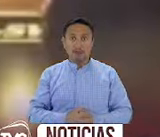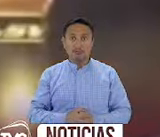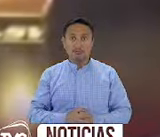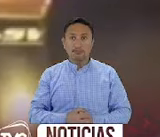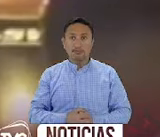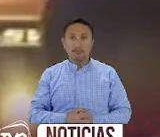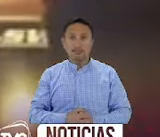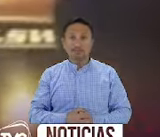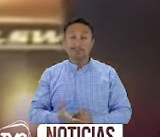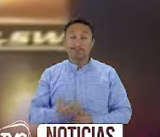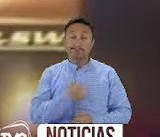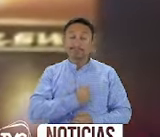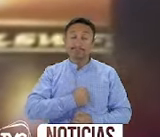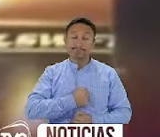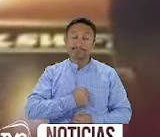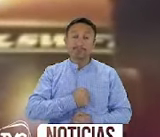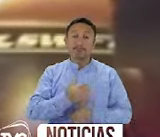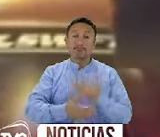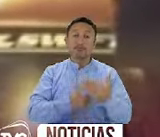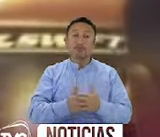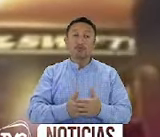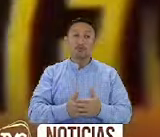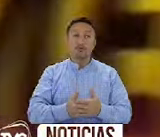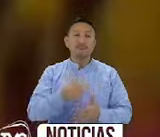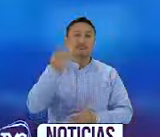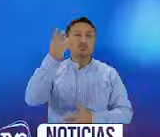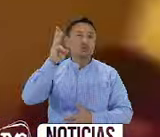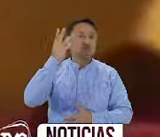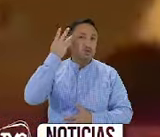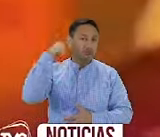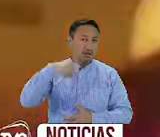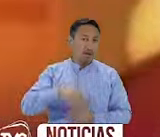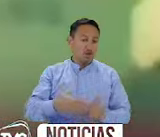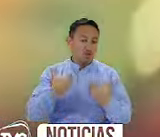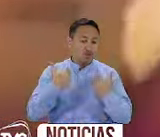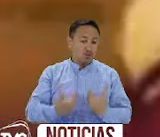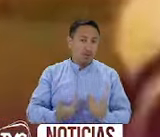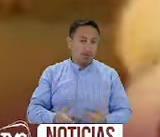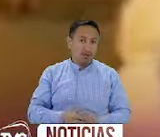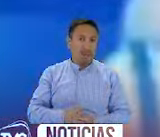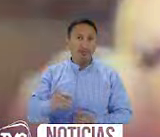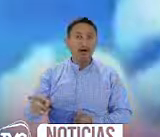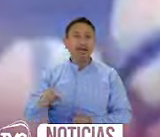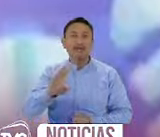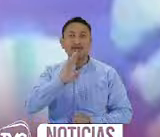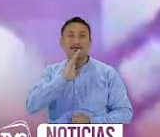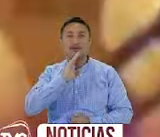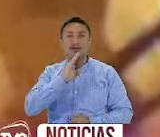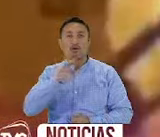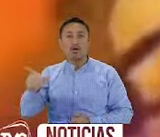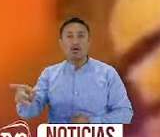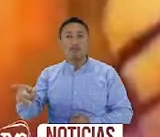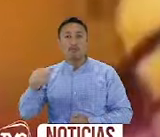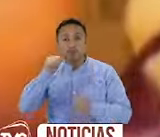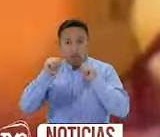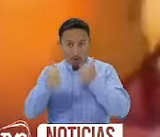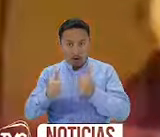Lamentablemente, 16 días después, su cuerpo fue encontrado en la cisterna de la vivienda de sus abuelos